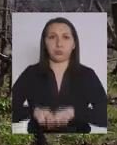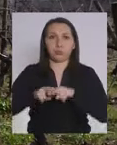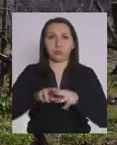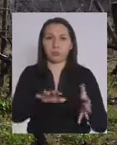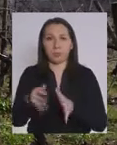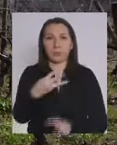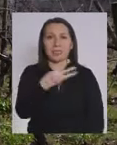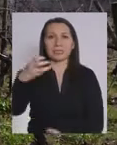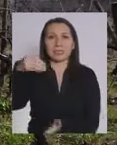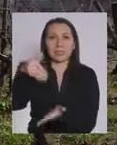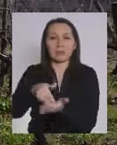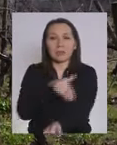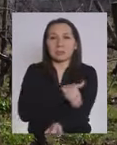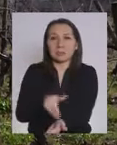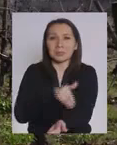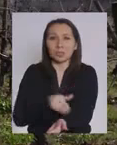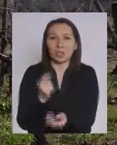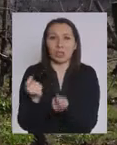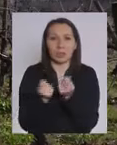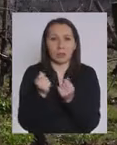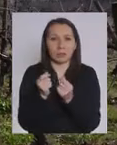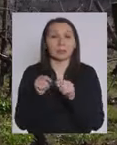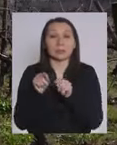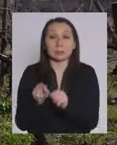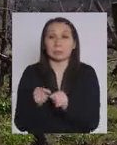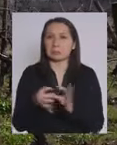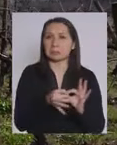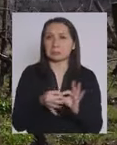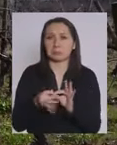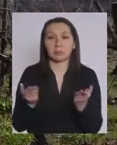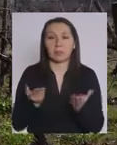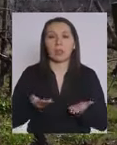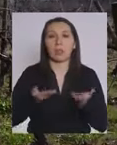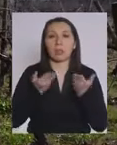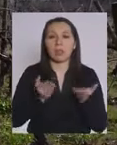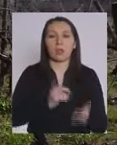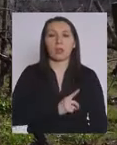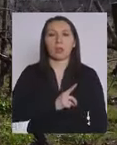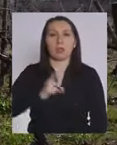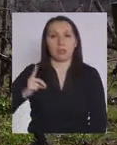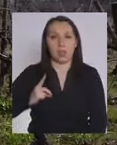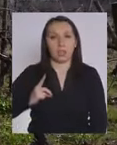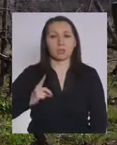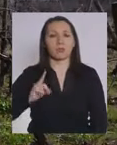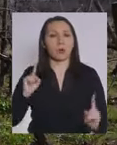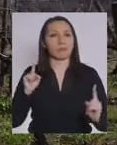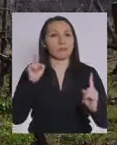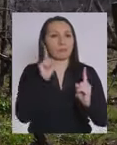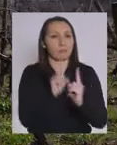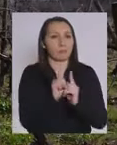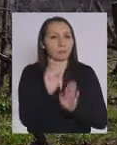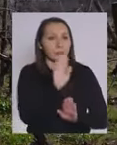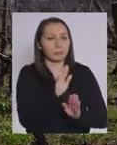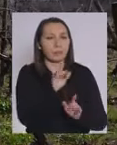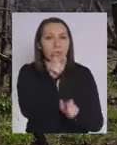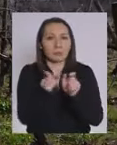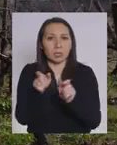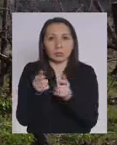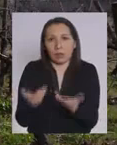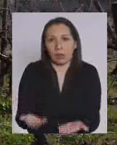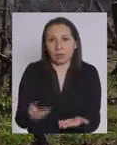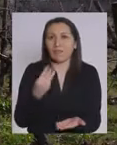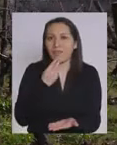300 mil millones de pesos para que para entre dignidad en la atención a la gente en este